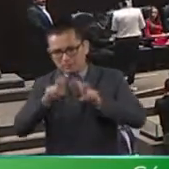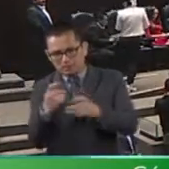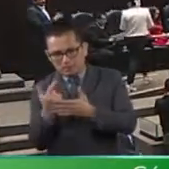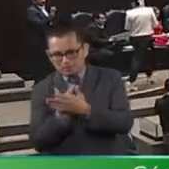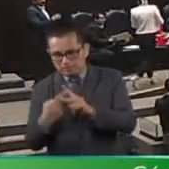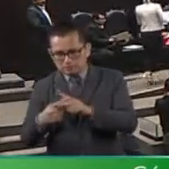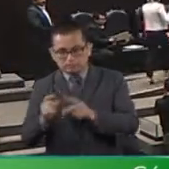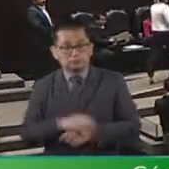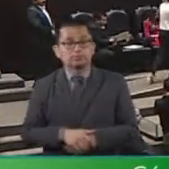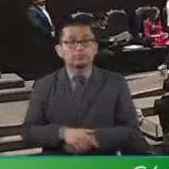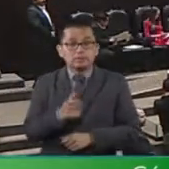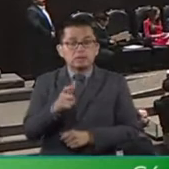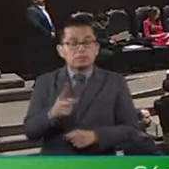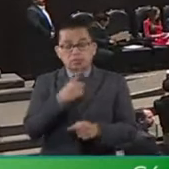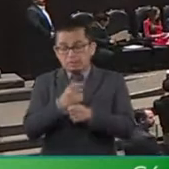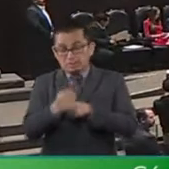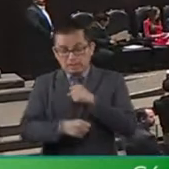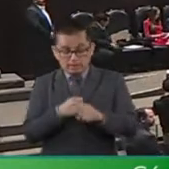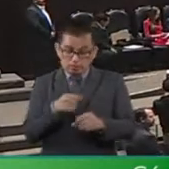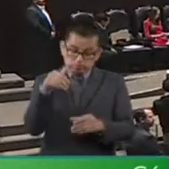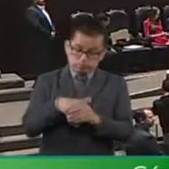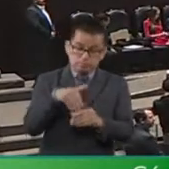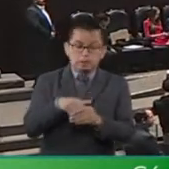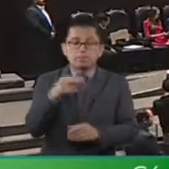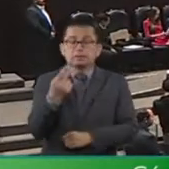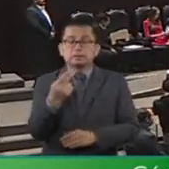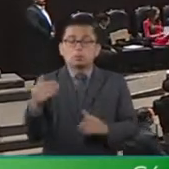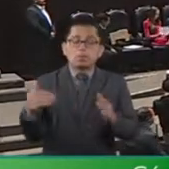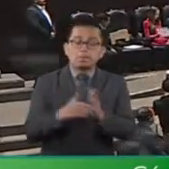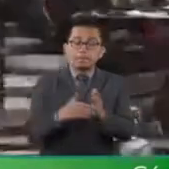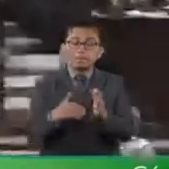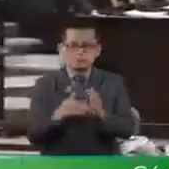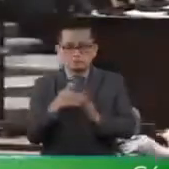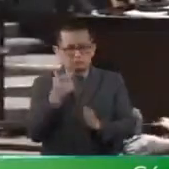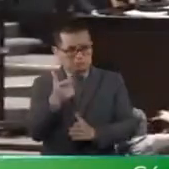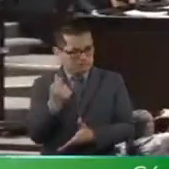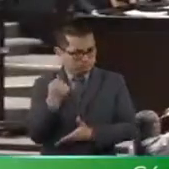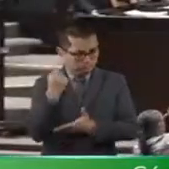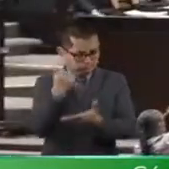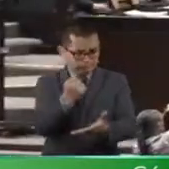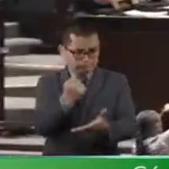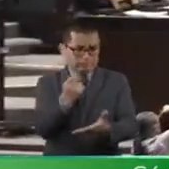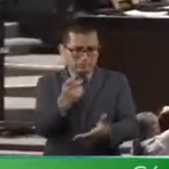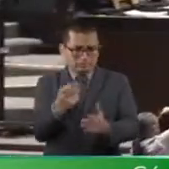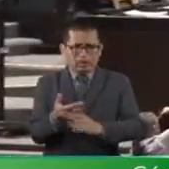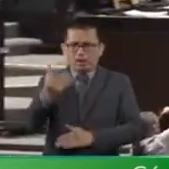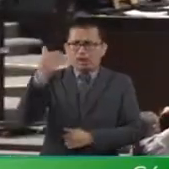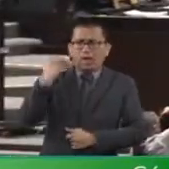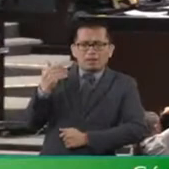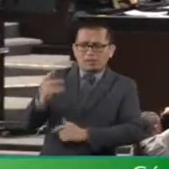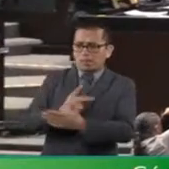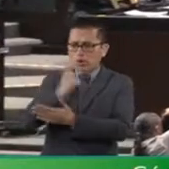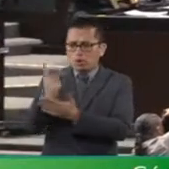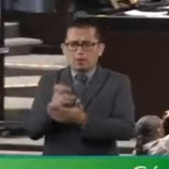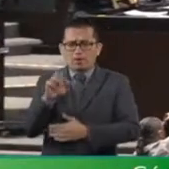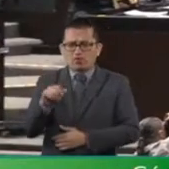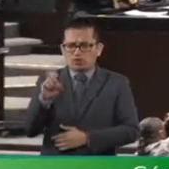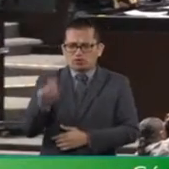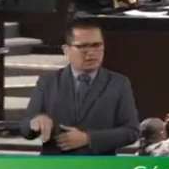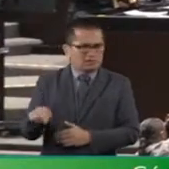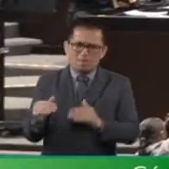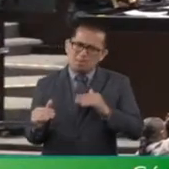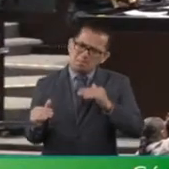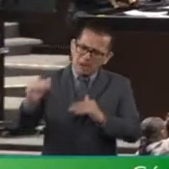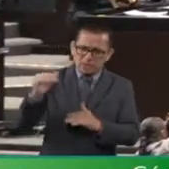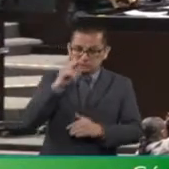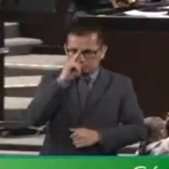tendrá 25 mil millones de pesos, casi un 40% más que el muy vapuleado programa Fonden. Hay que llevar